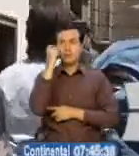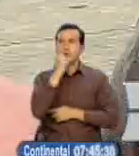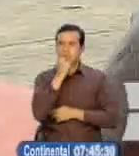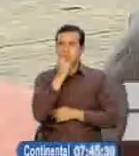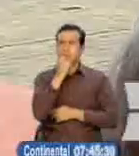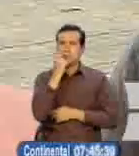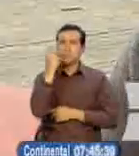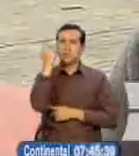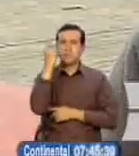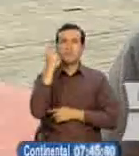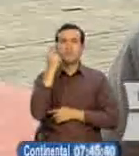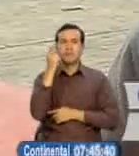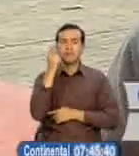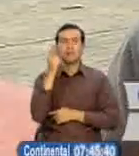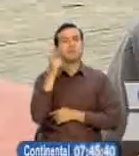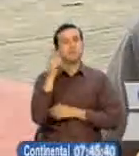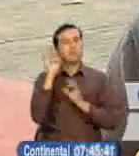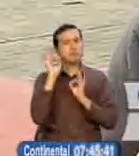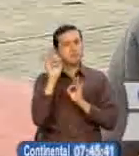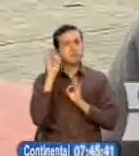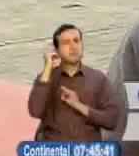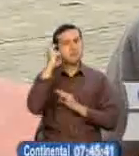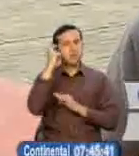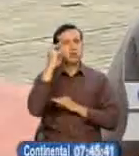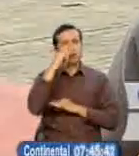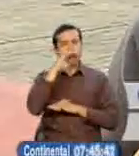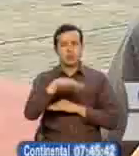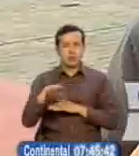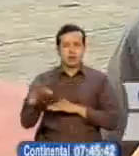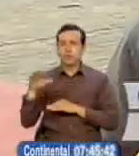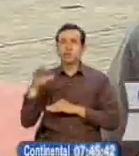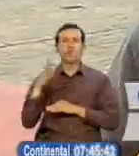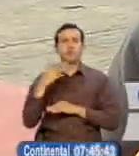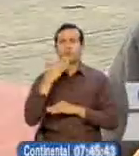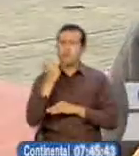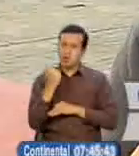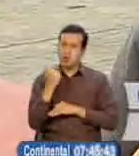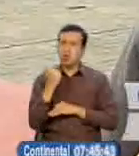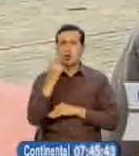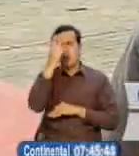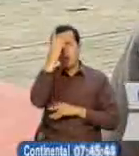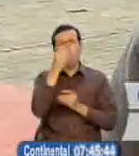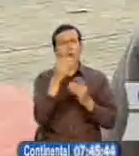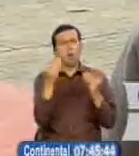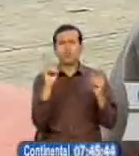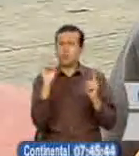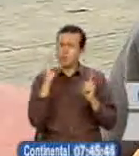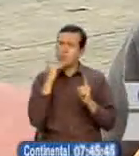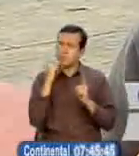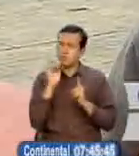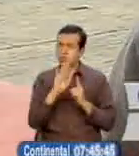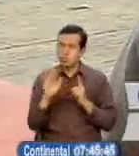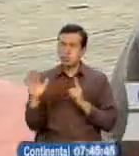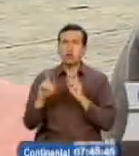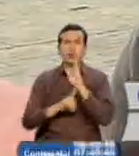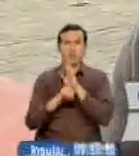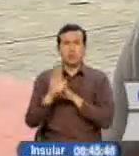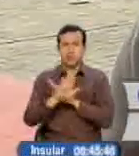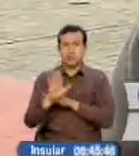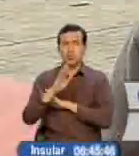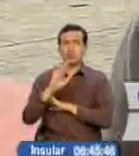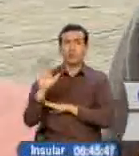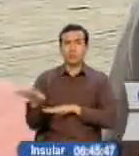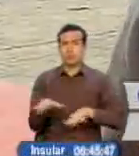reacciones. Gracias a esto los niños podrían beneficiarse y no tener tantas tareas en la casa y poder desarrollarse